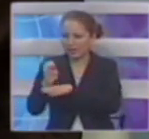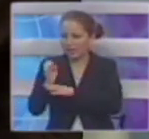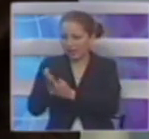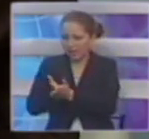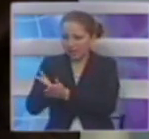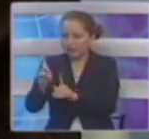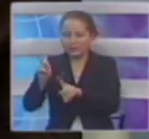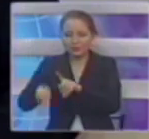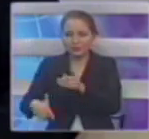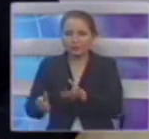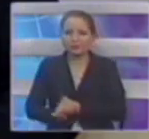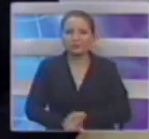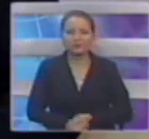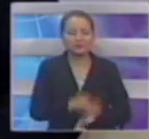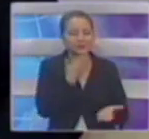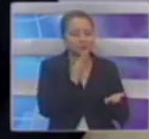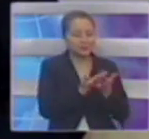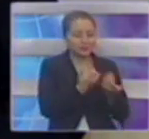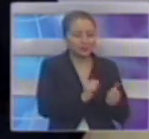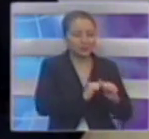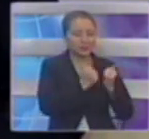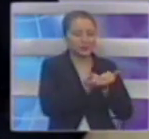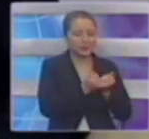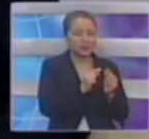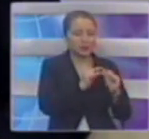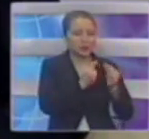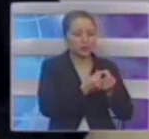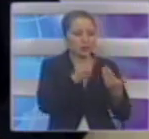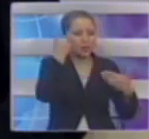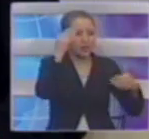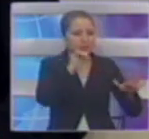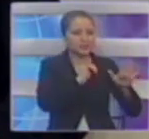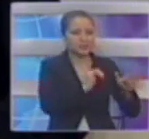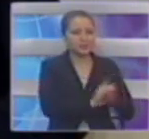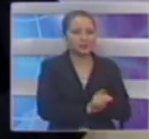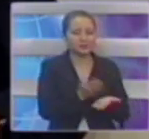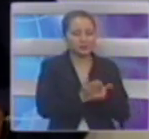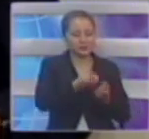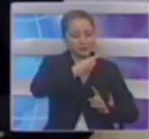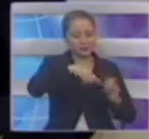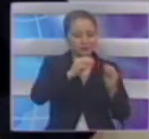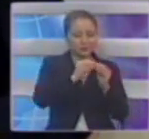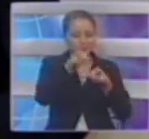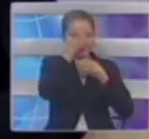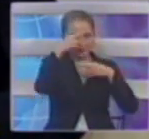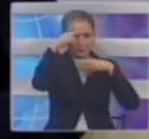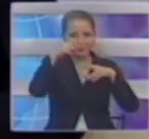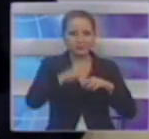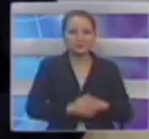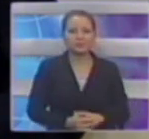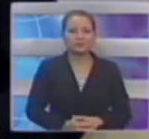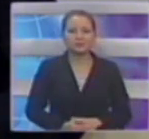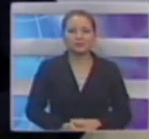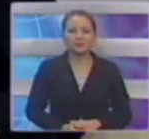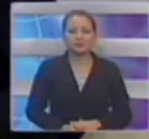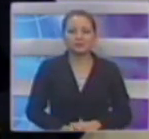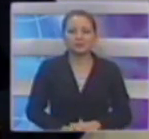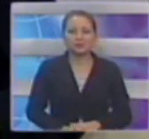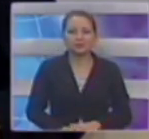Ecuador. Gracias a Franco Romero, asambleísta del Partido Social Cristiano. Vamos, una pausa y volvemos con más. Muchas gracias también.